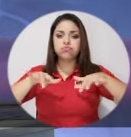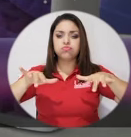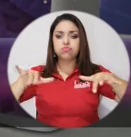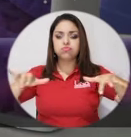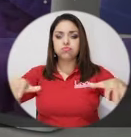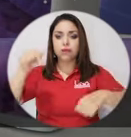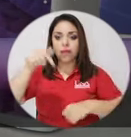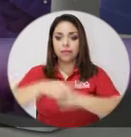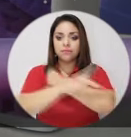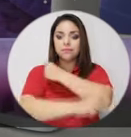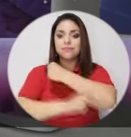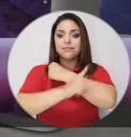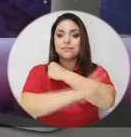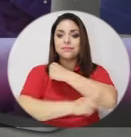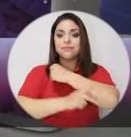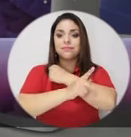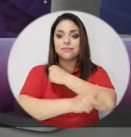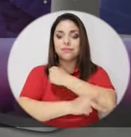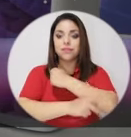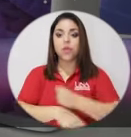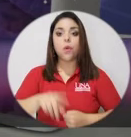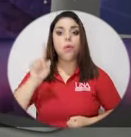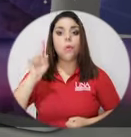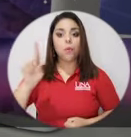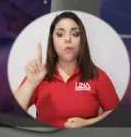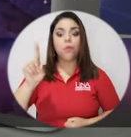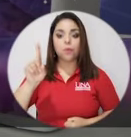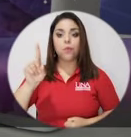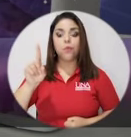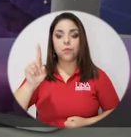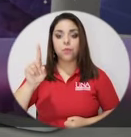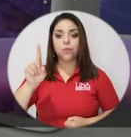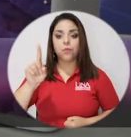en el país, uno de los primeros